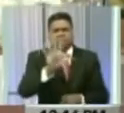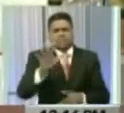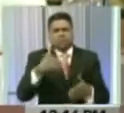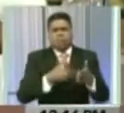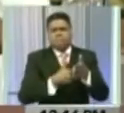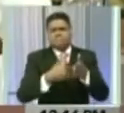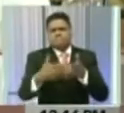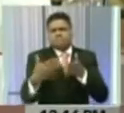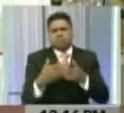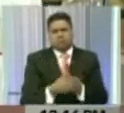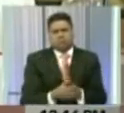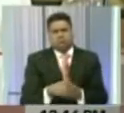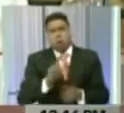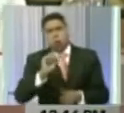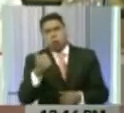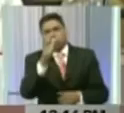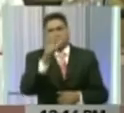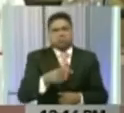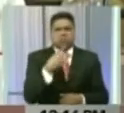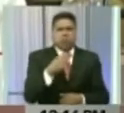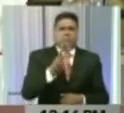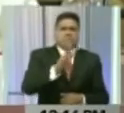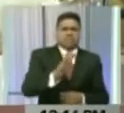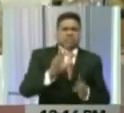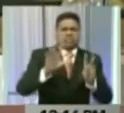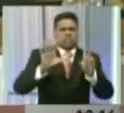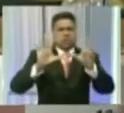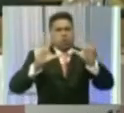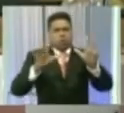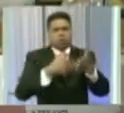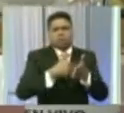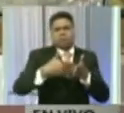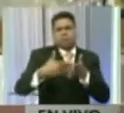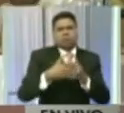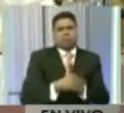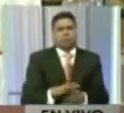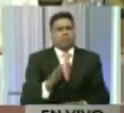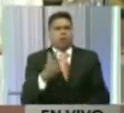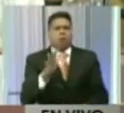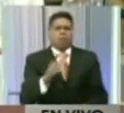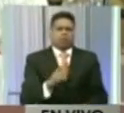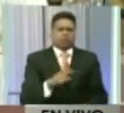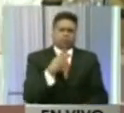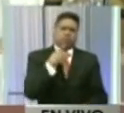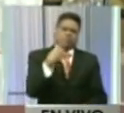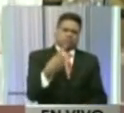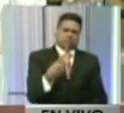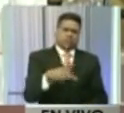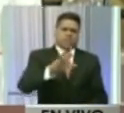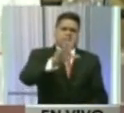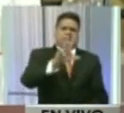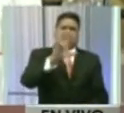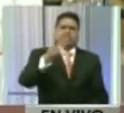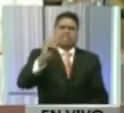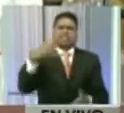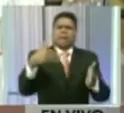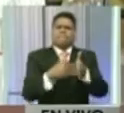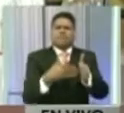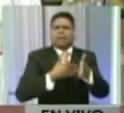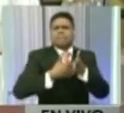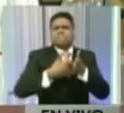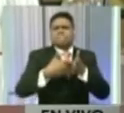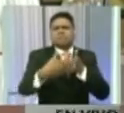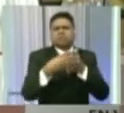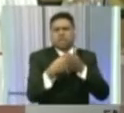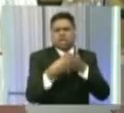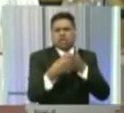dijo 27, otro dijo 28. Chávez le dijo, se la voy a redondear por arriba. Vamos a poner 30.000 millones, ¿verdad? Sí. ¿Cuánto